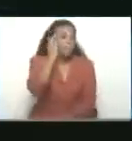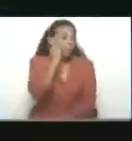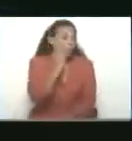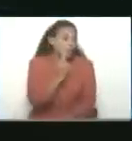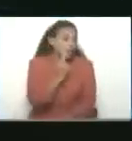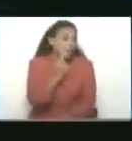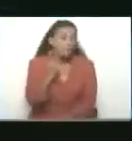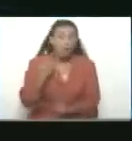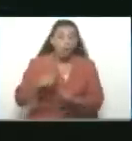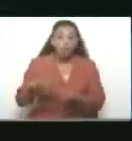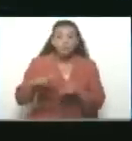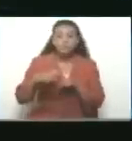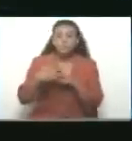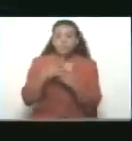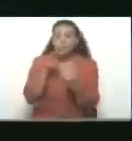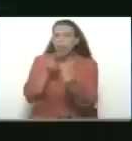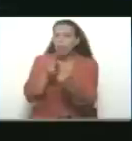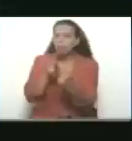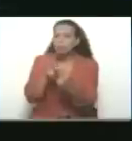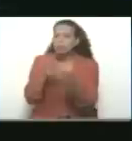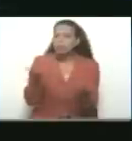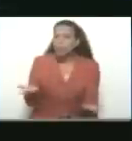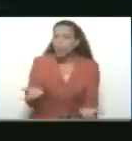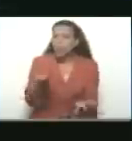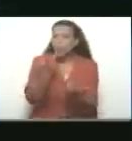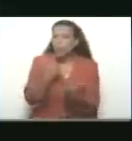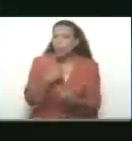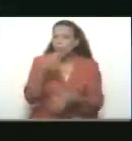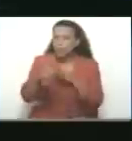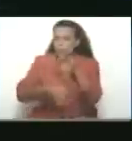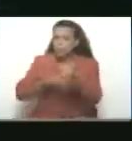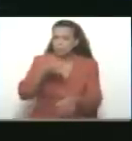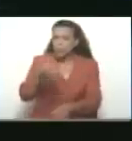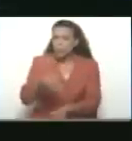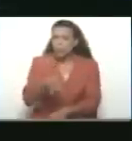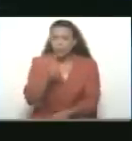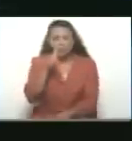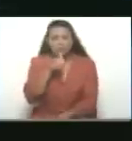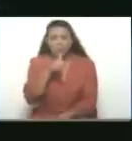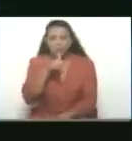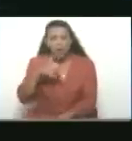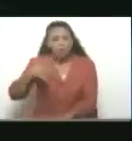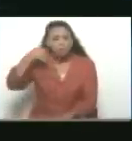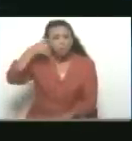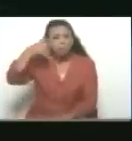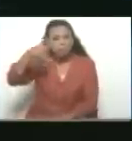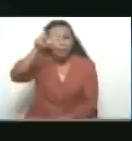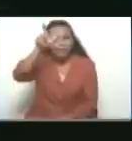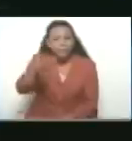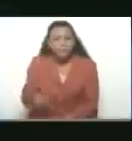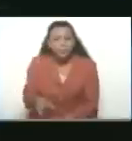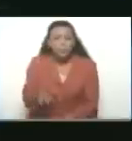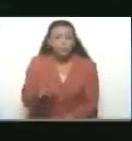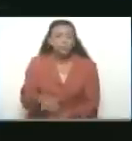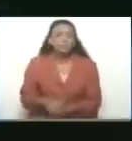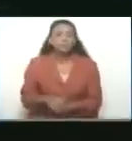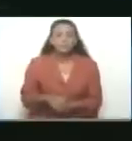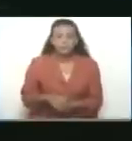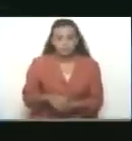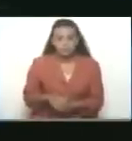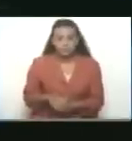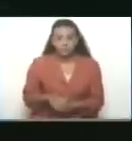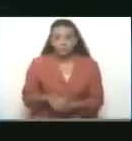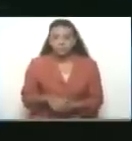nuevo caso por conocer y de inmediato le comento un poco acerca de los detalles mientras nuestro equipo de producción se comunica justamente con esta persona que reportó este caso a través de la aplicación